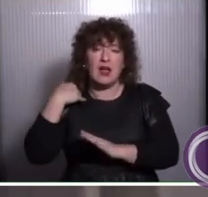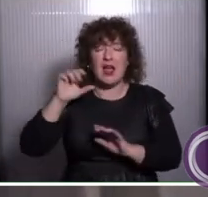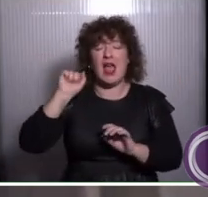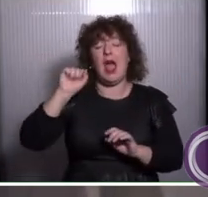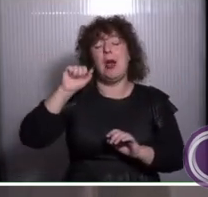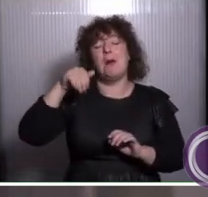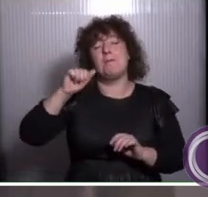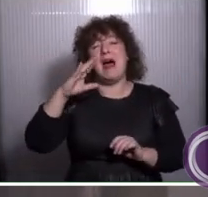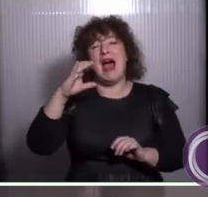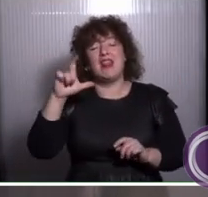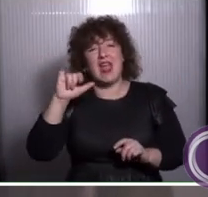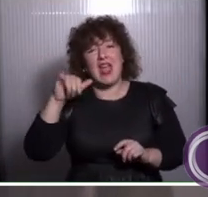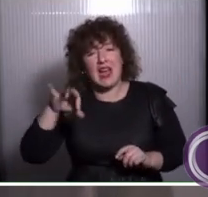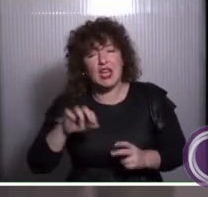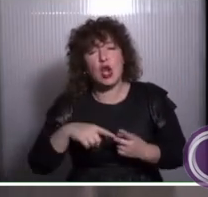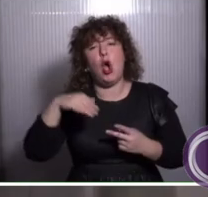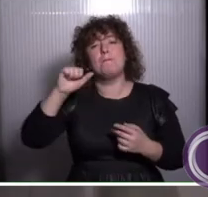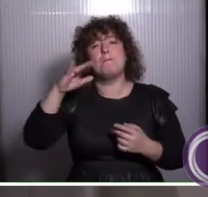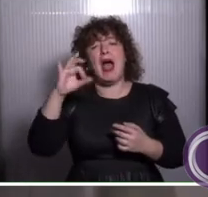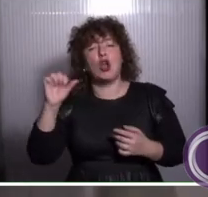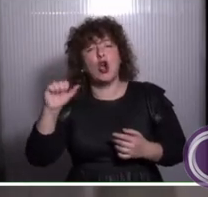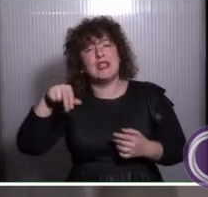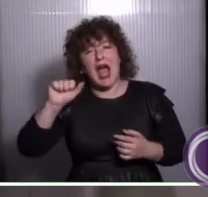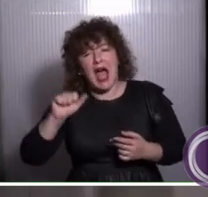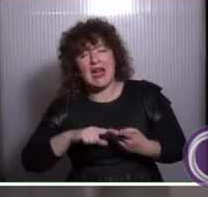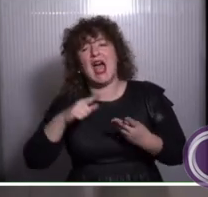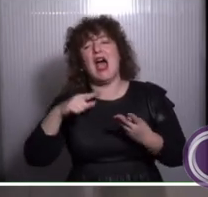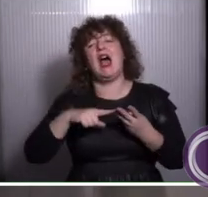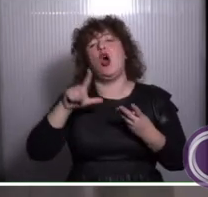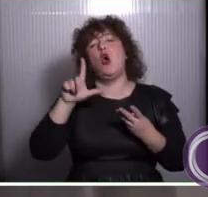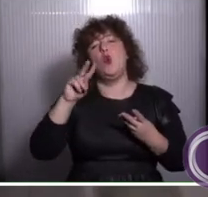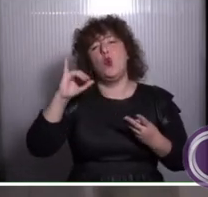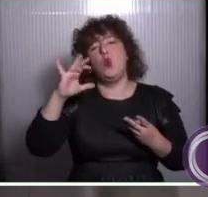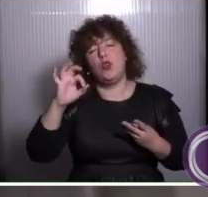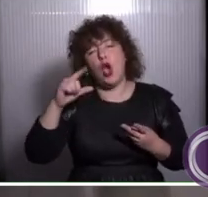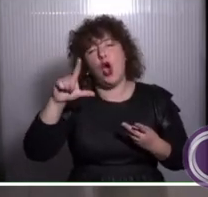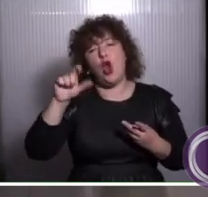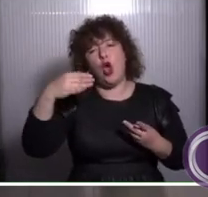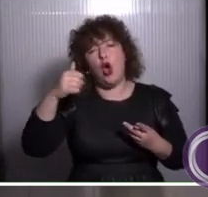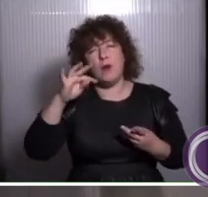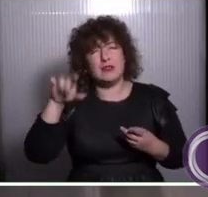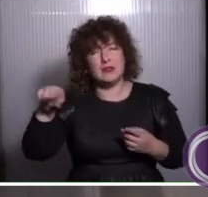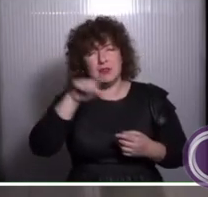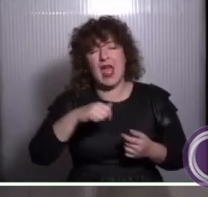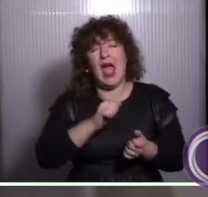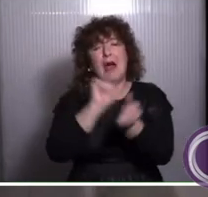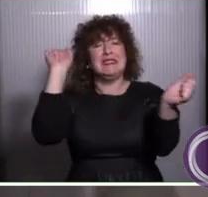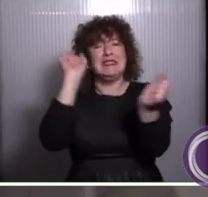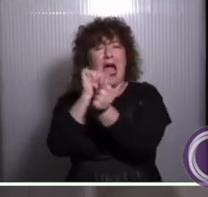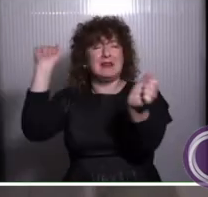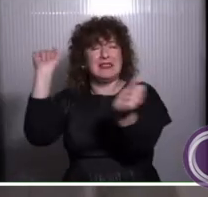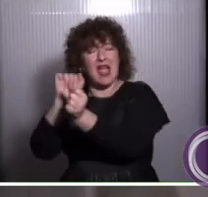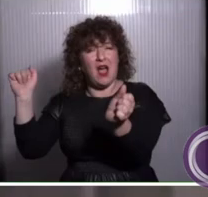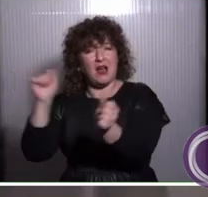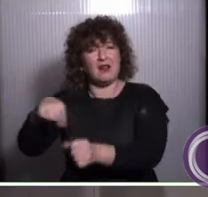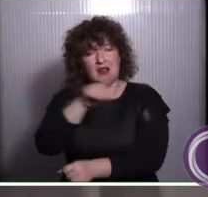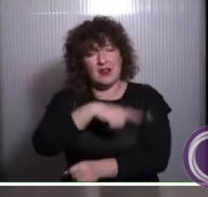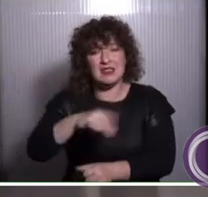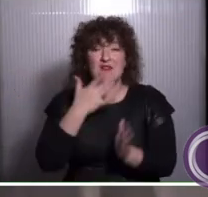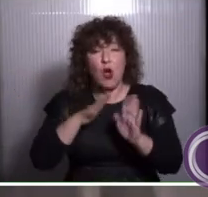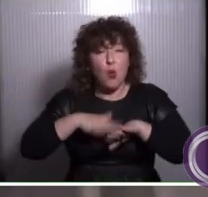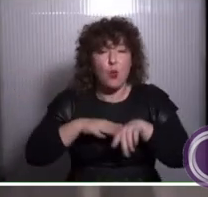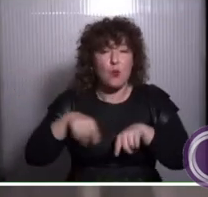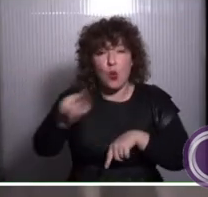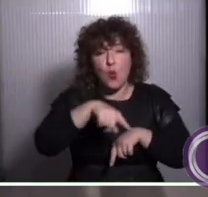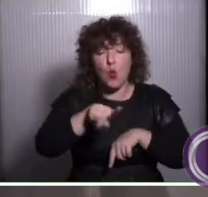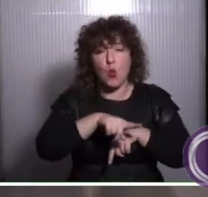Marcelino Camacho, a Marcos Ana, a Lucio Lobato o a tantos hombres y mujeres que recibieron la amnistía? ¿Les vamos a